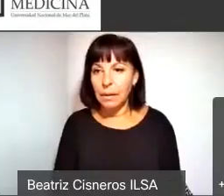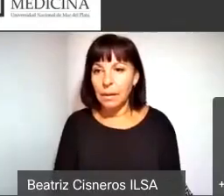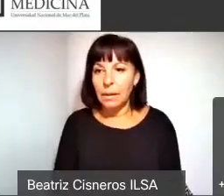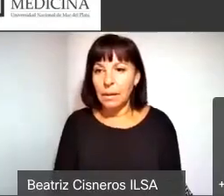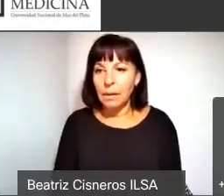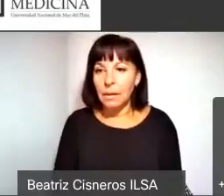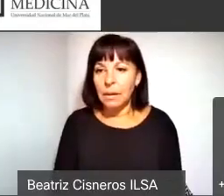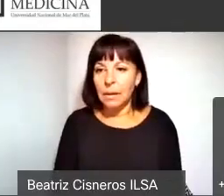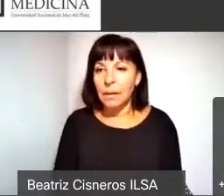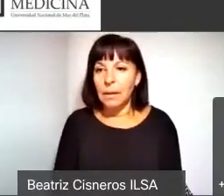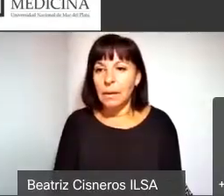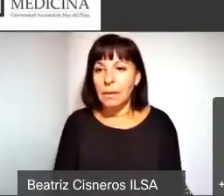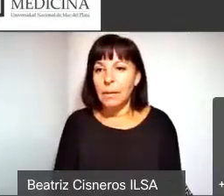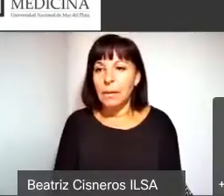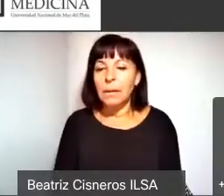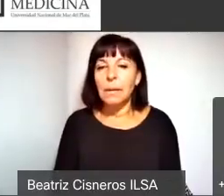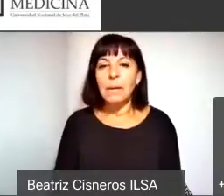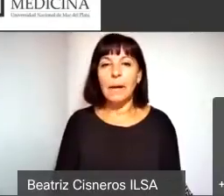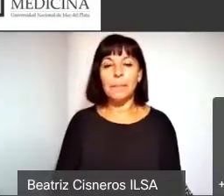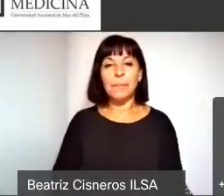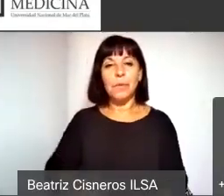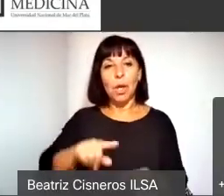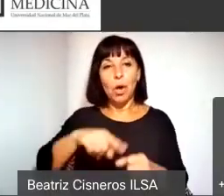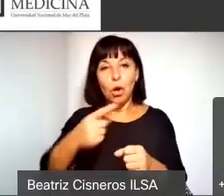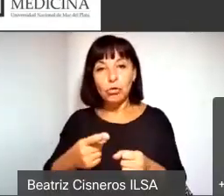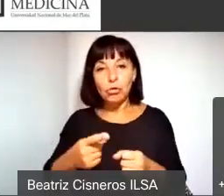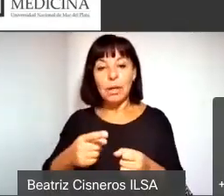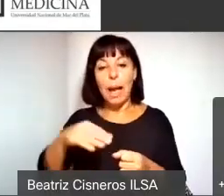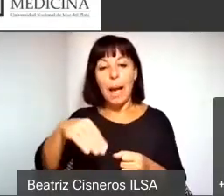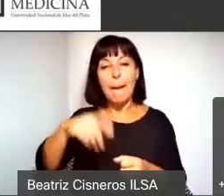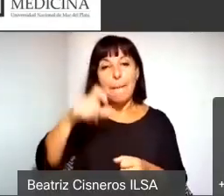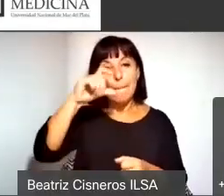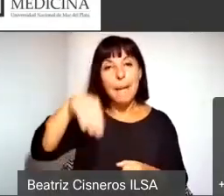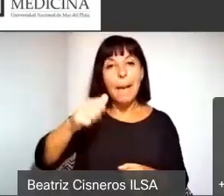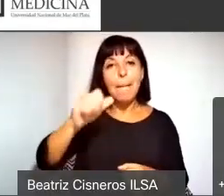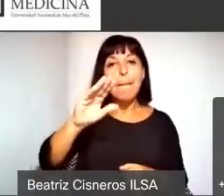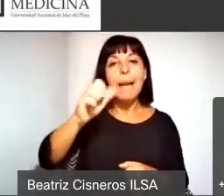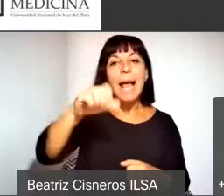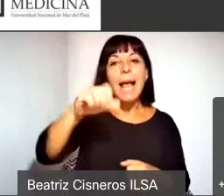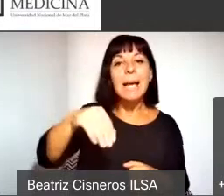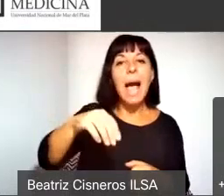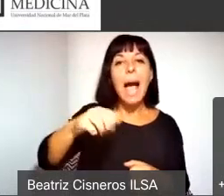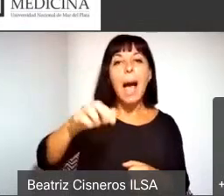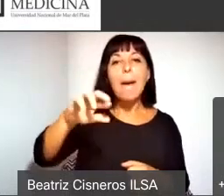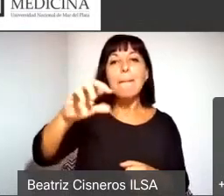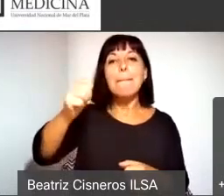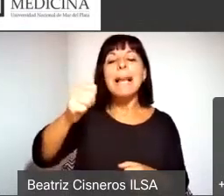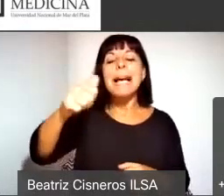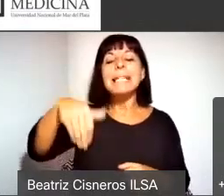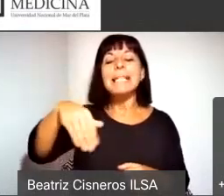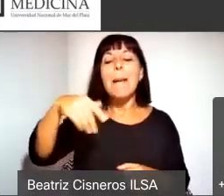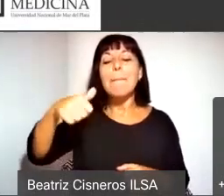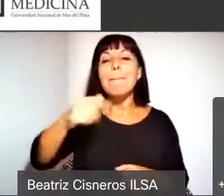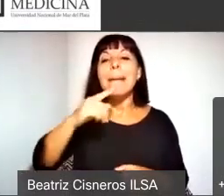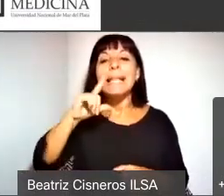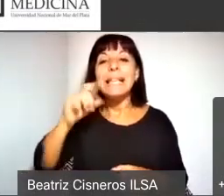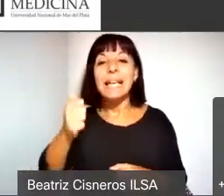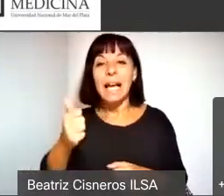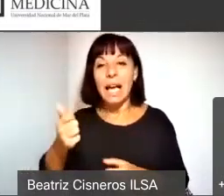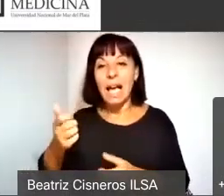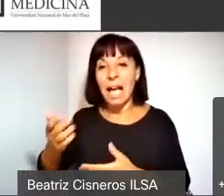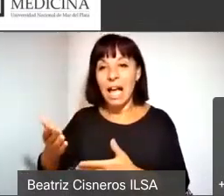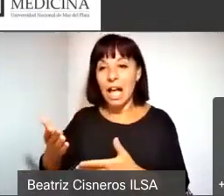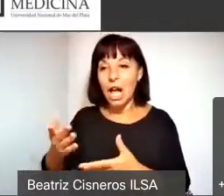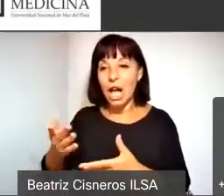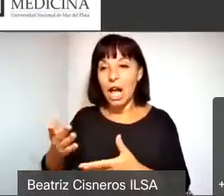Otra función que se asocia a la membrana plasmática es que la misma regula el tránsito de sustancias. No todas las sustancias